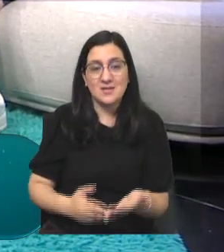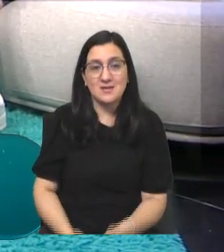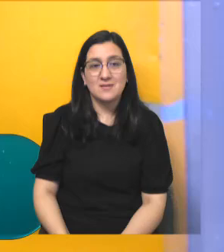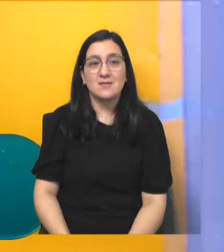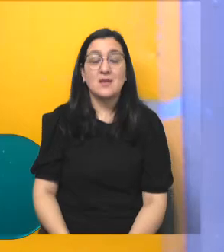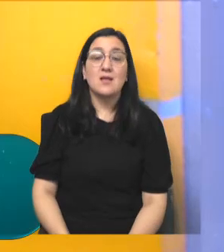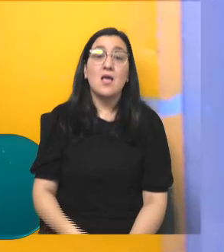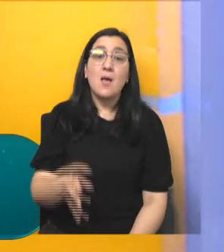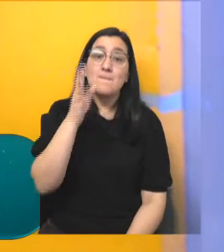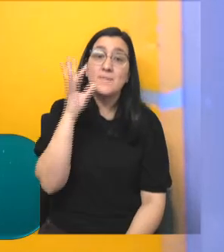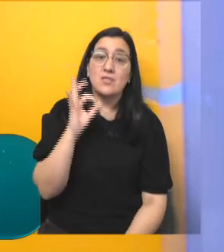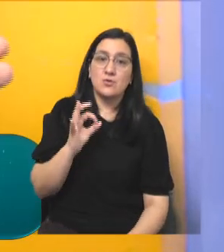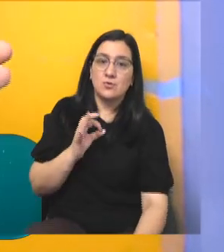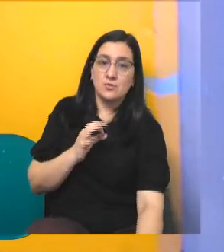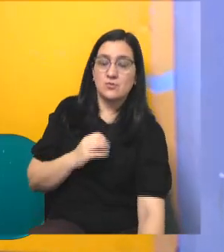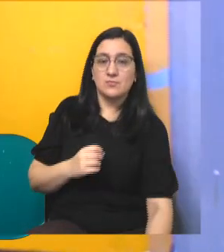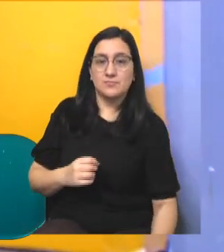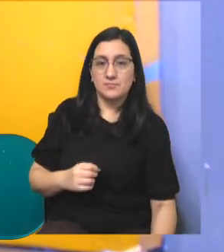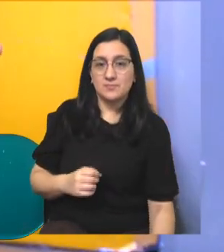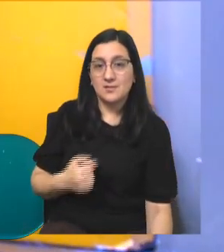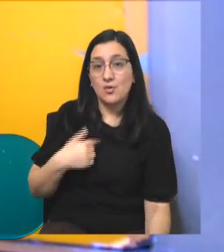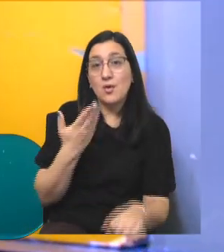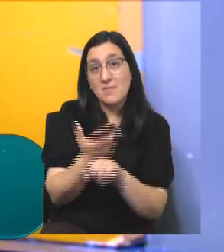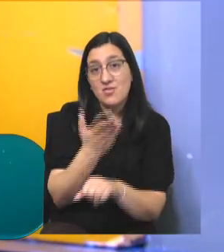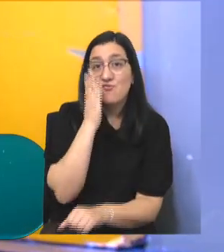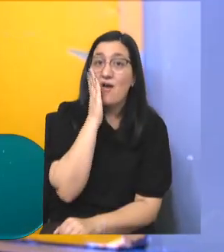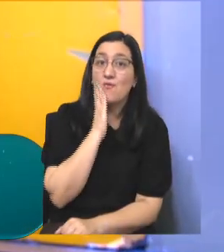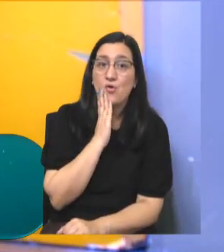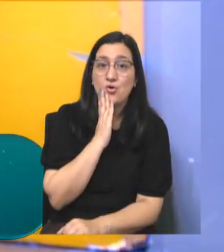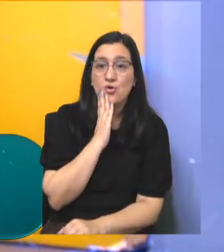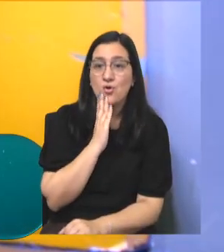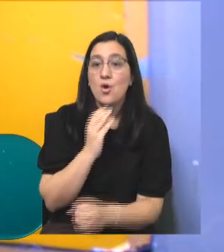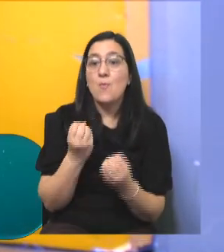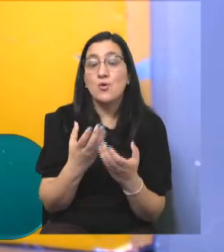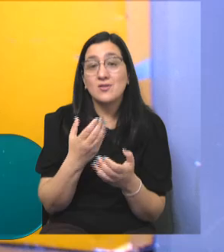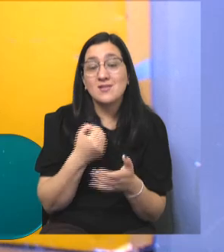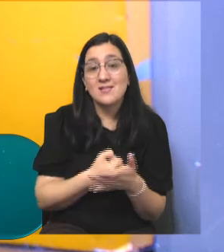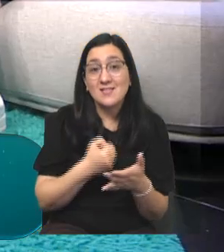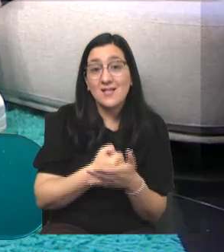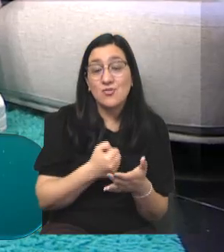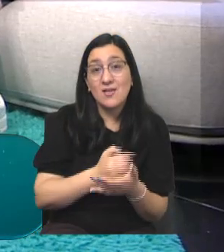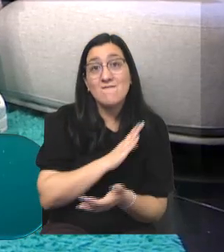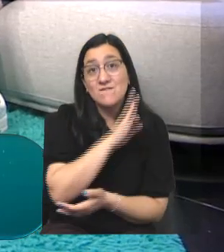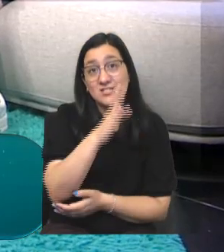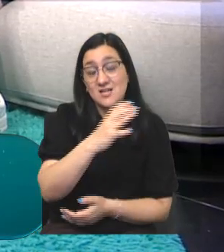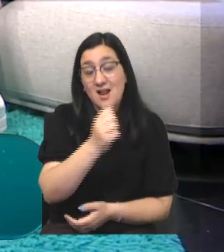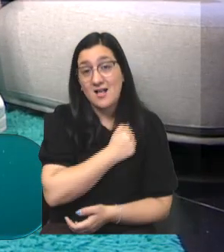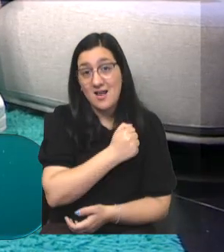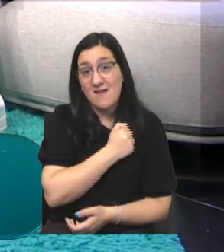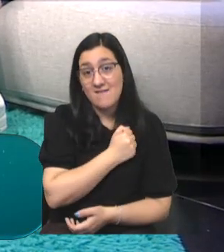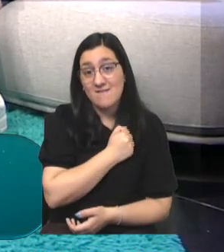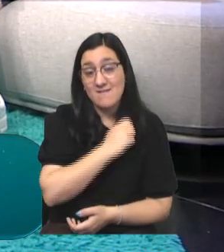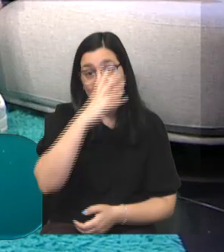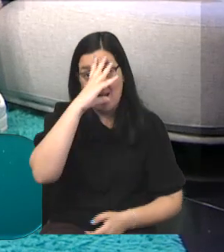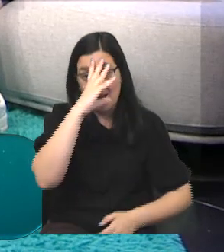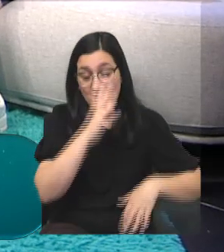que tenemos tiempo que no me han corrido todavía. Te tengo que pedir un favor porque estoy tratando de convencerlas de ir al Carnaval de Artigas. Decirles por